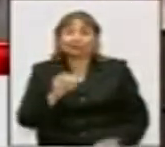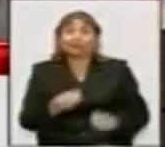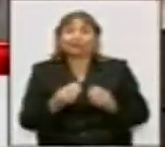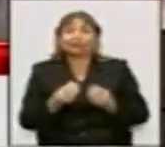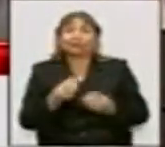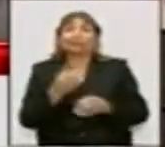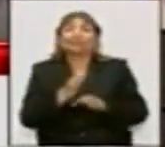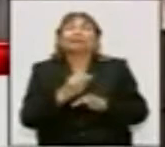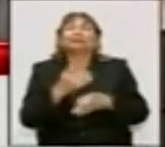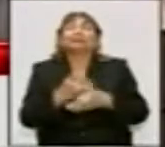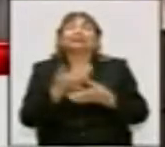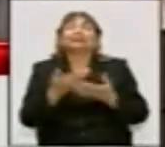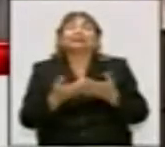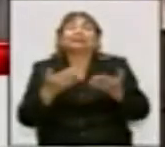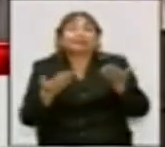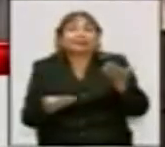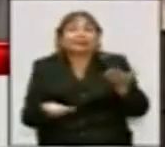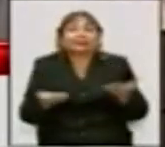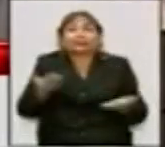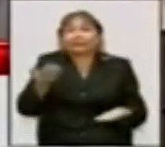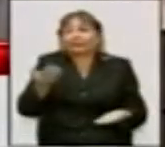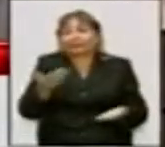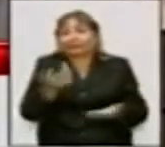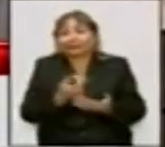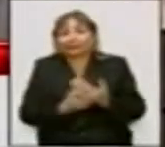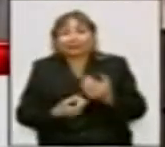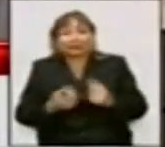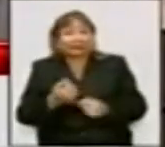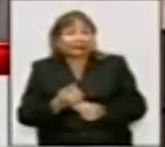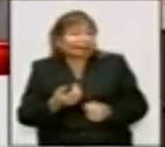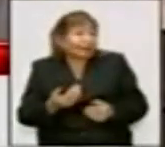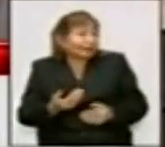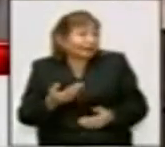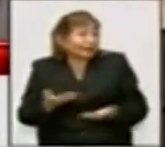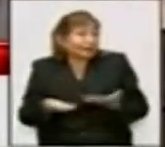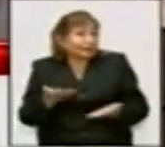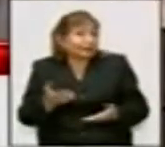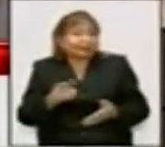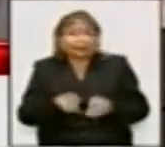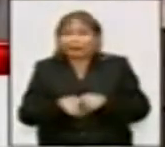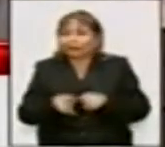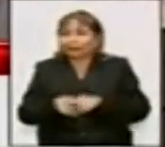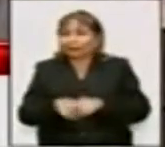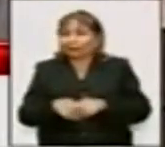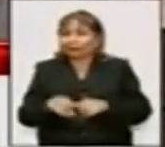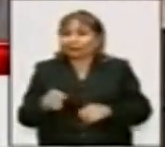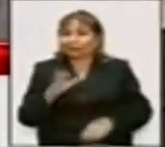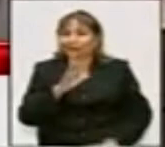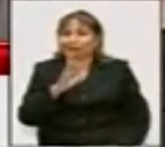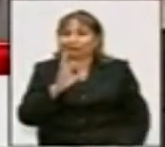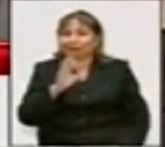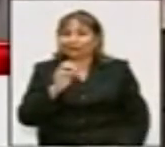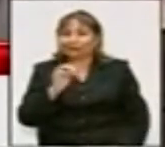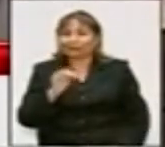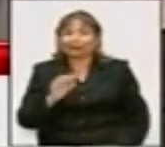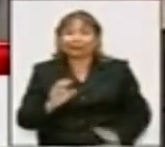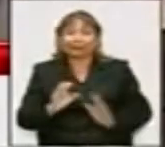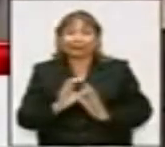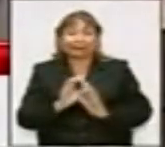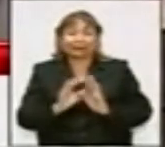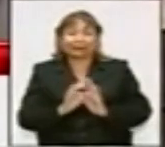se convierte un equilibrio frente a la cuestión de confianza o podría también mediante una reforma de la constitución